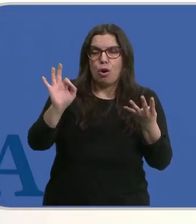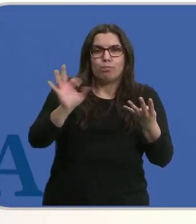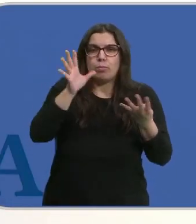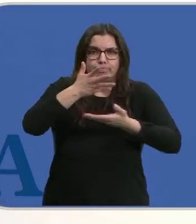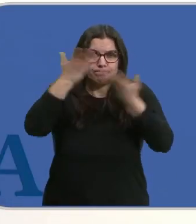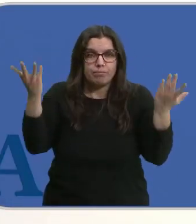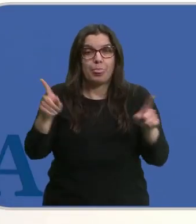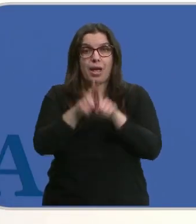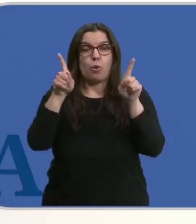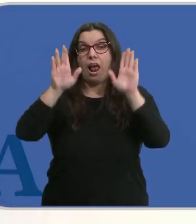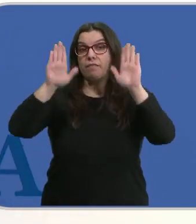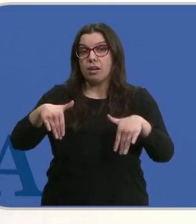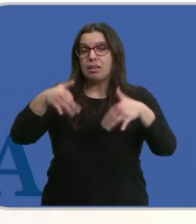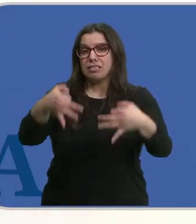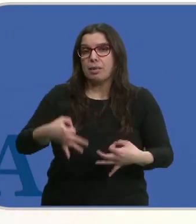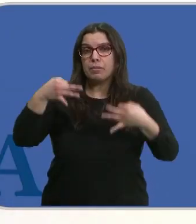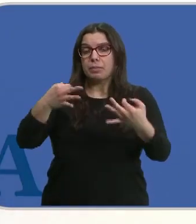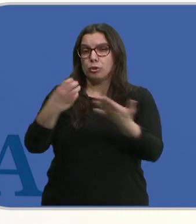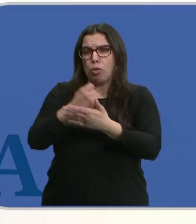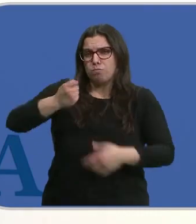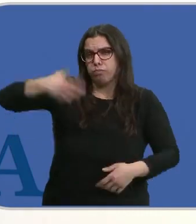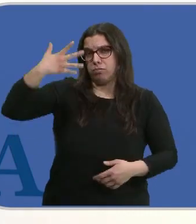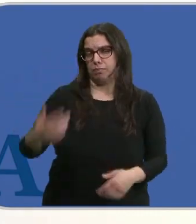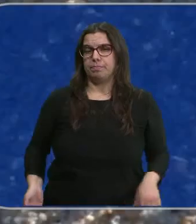por lo que sea, siempre se encarece.